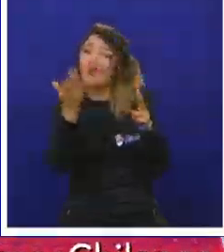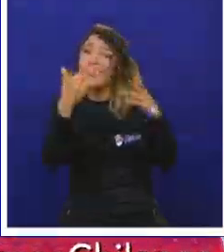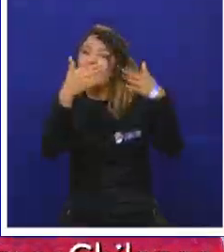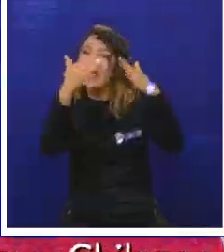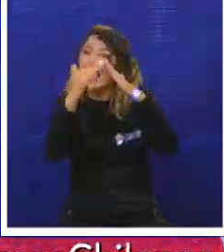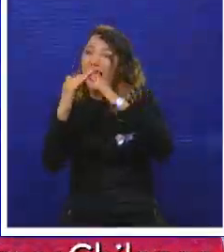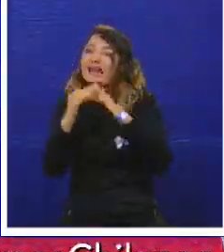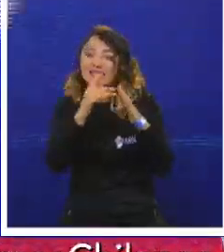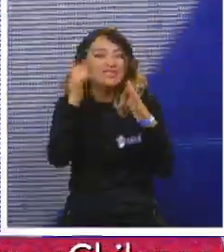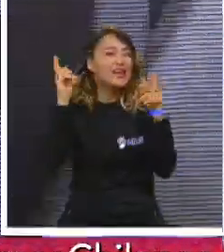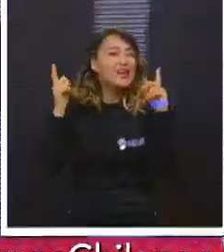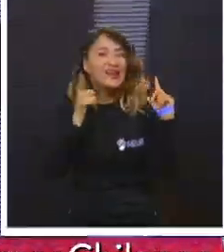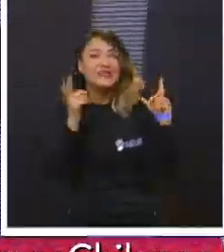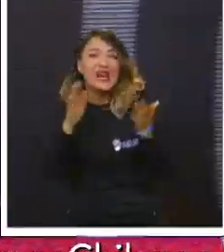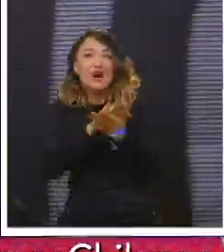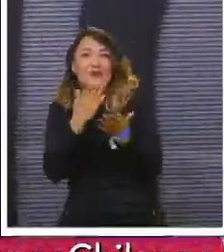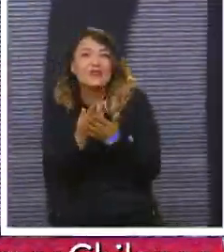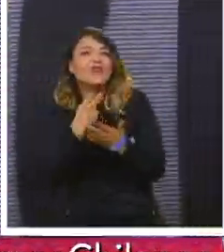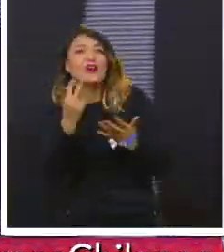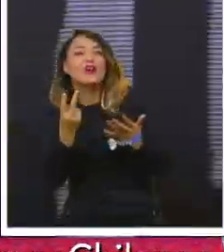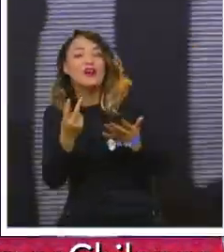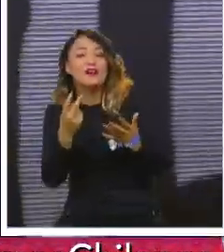casa. Vale. ¿Cómo está el teatro?